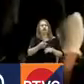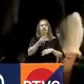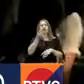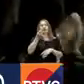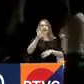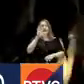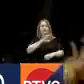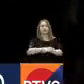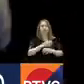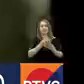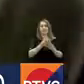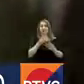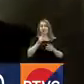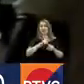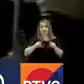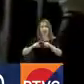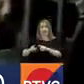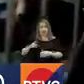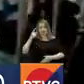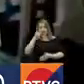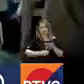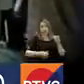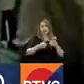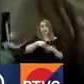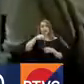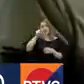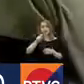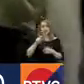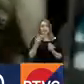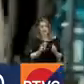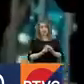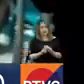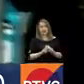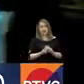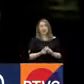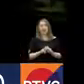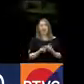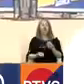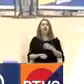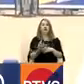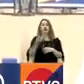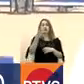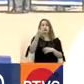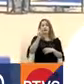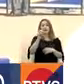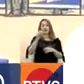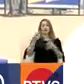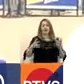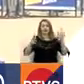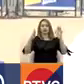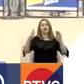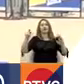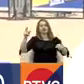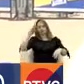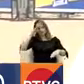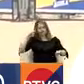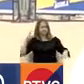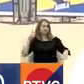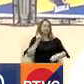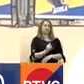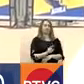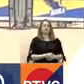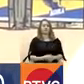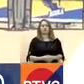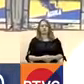delitos 16 comparendos por infracción al código de convivencia y fueron intervenidas 20 fiestas tuvimos varias que éstas donde encontramos